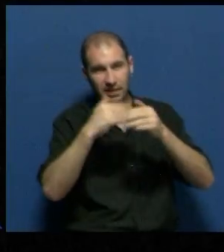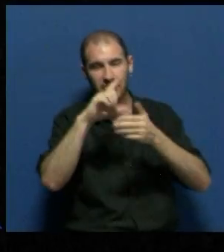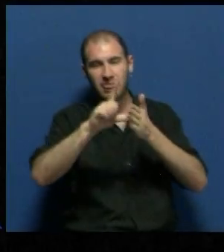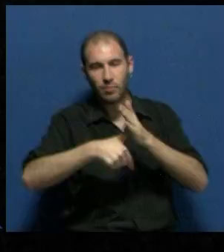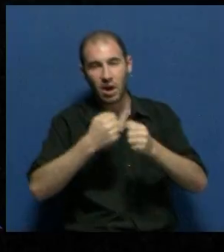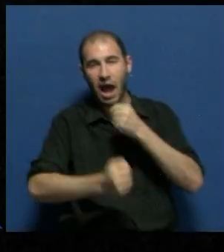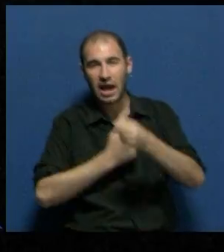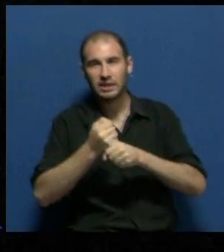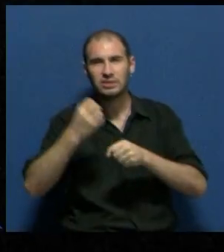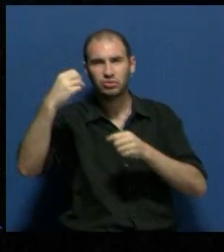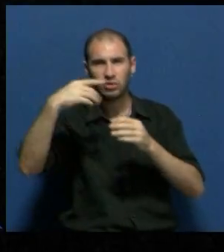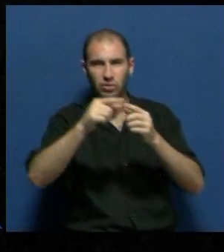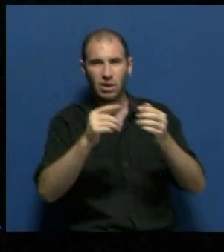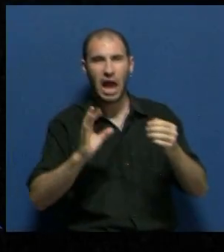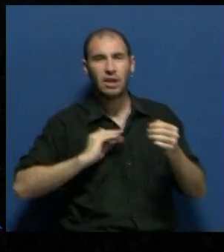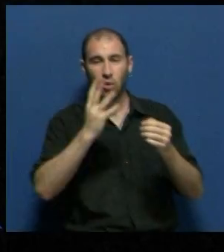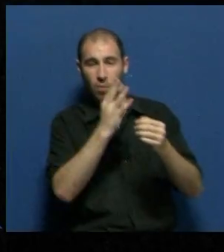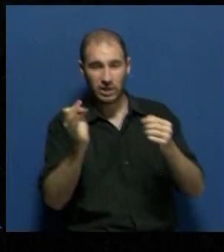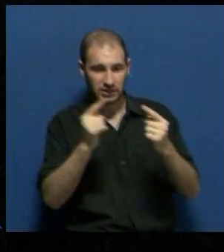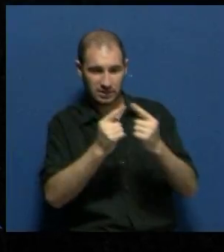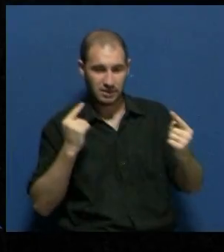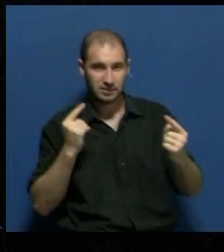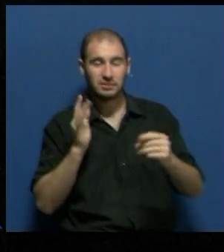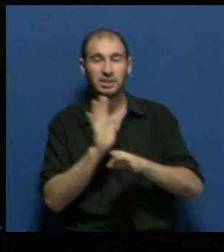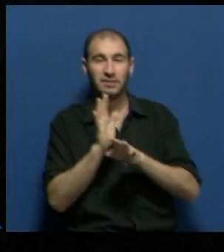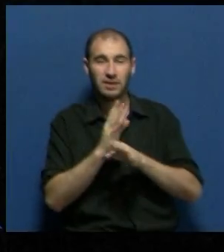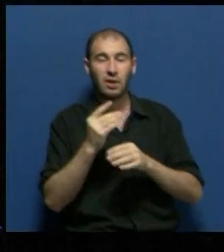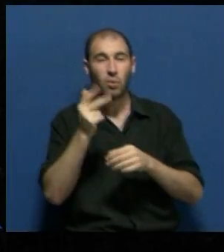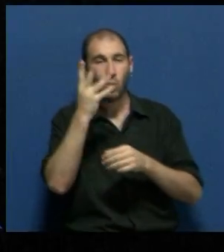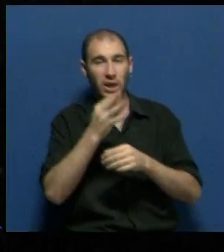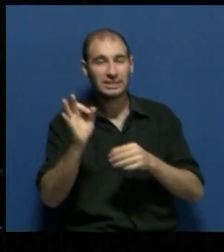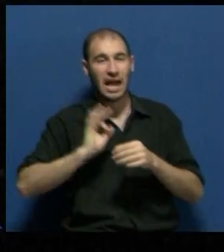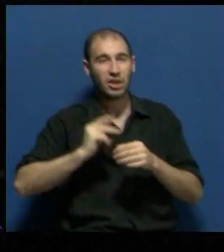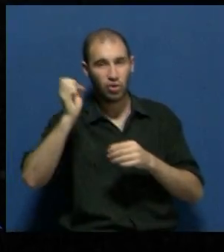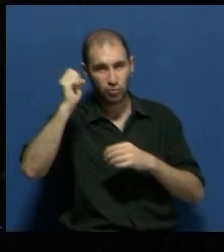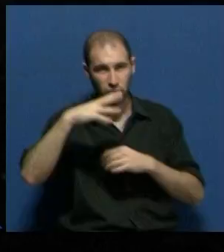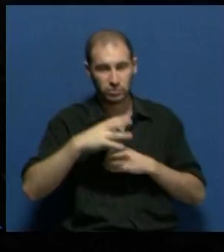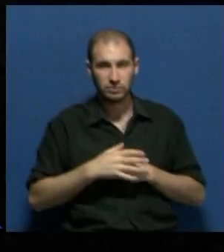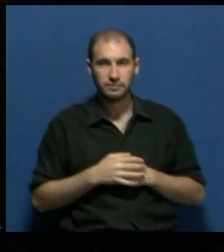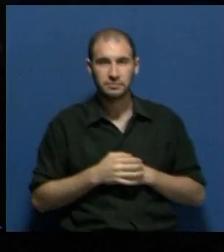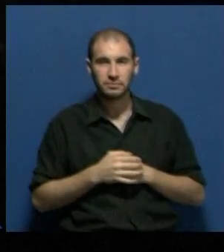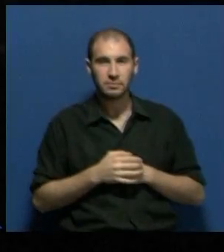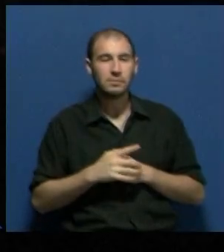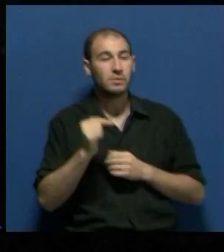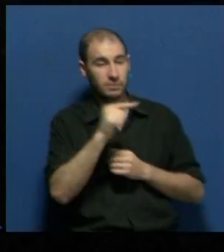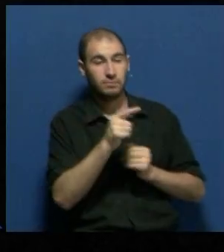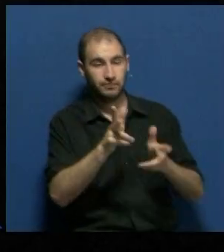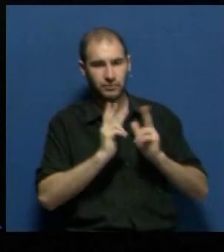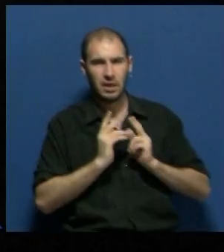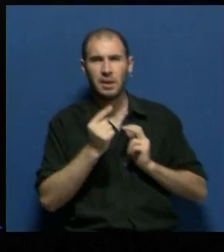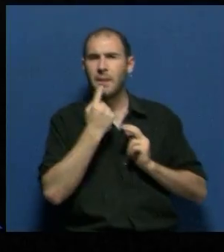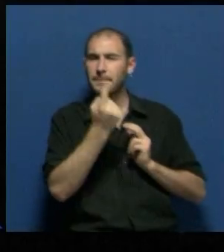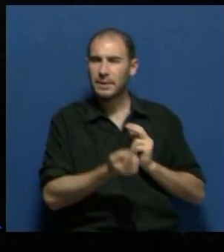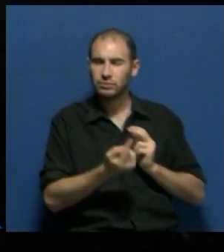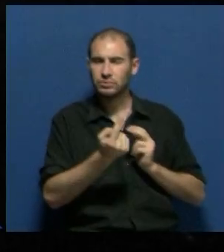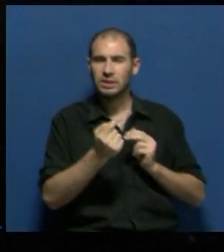tarda en llegar a nuestro sistema? 40 años. Por eso se determina que es 40 años luz. Ahora, como bien dijiste, ¿a qué